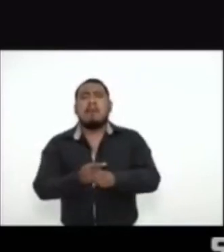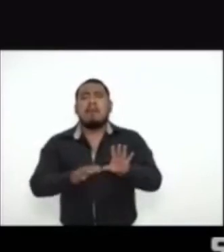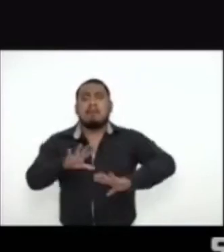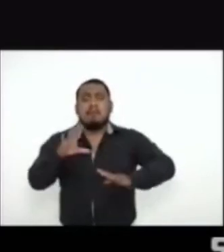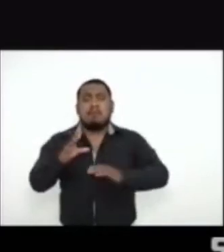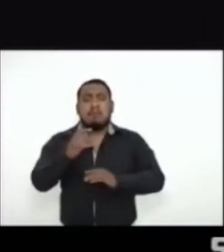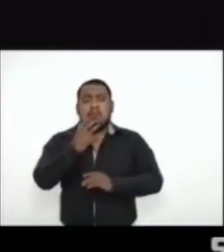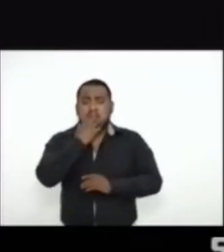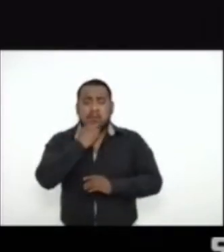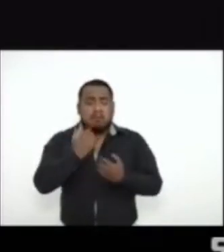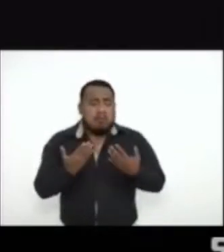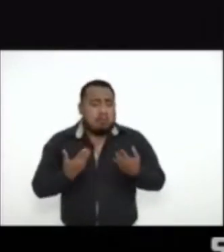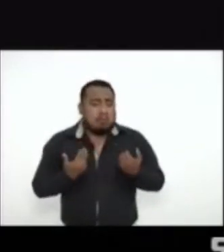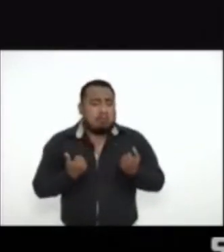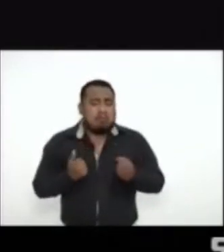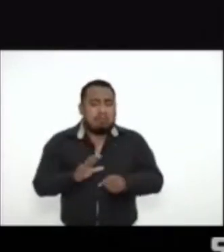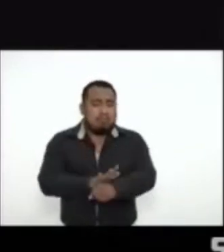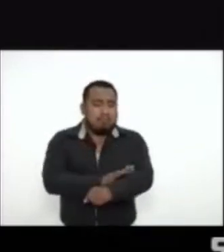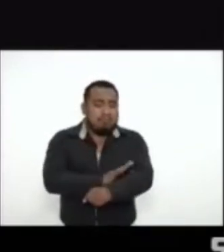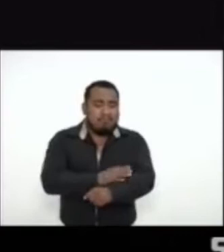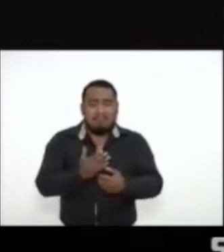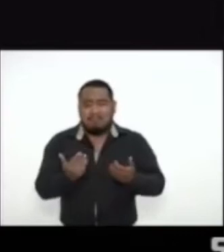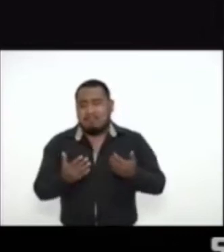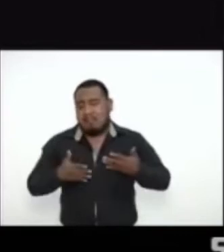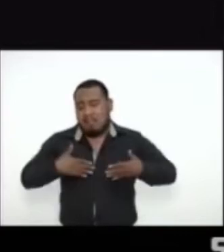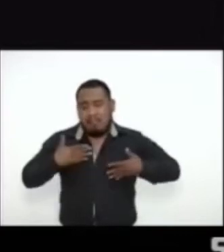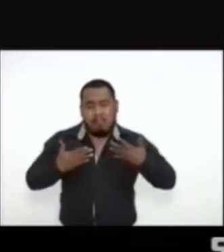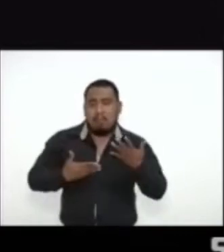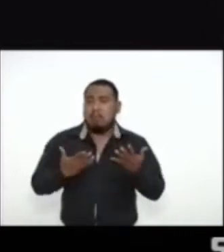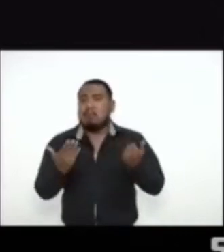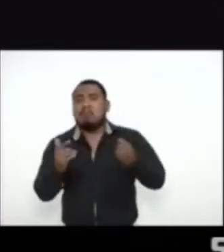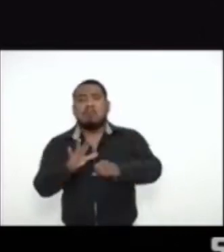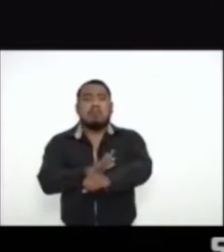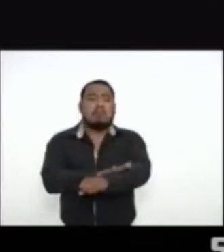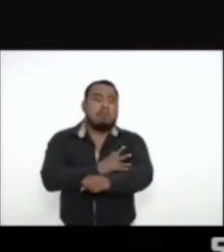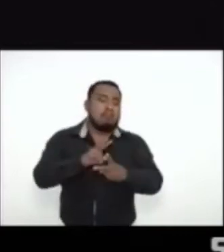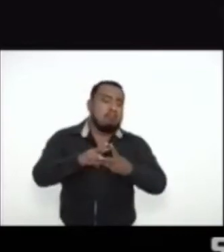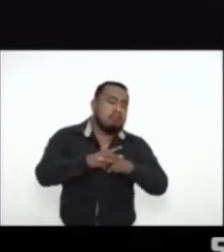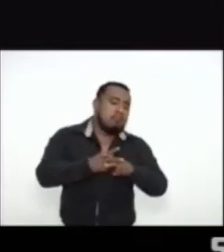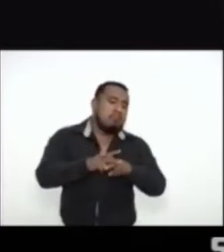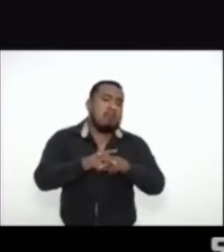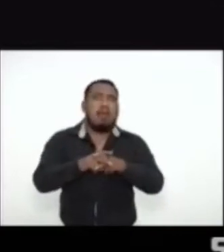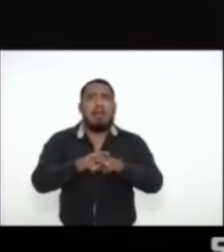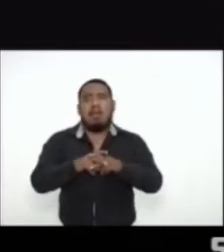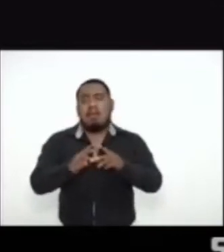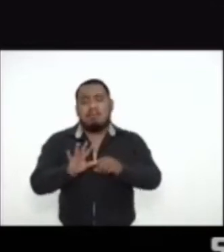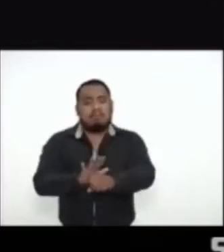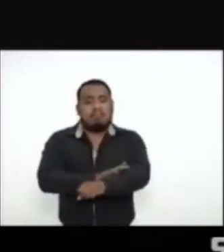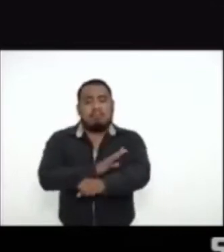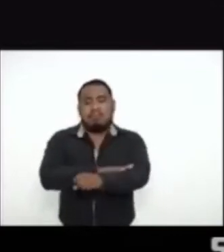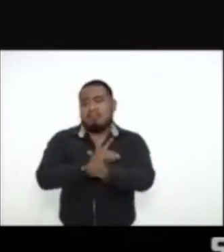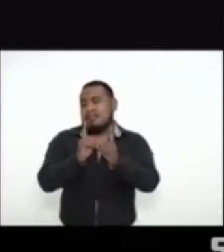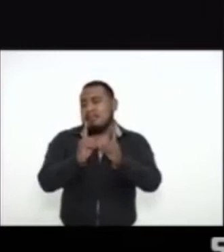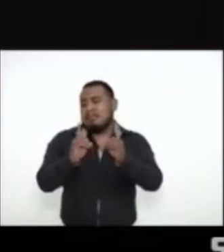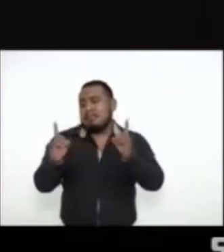tenemos energía, no sentimos entusiasmo, ¿sí? No hay energía ni para luchar ni para huir, y entonces lo mejor